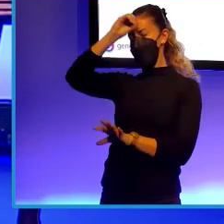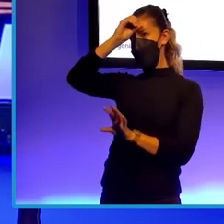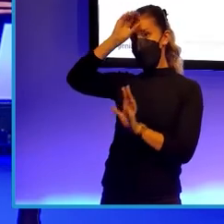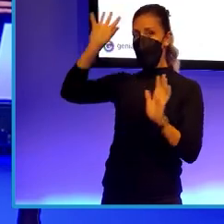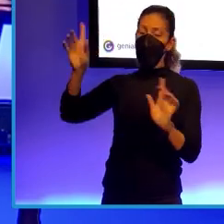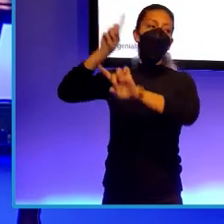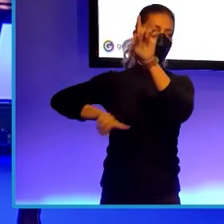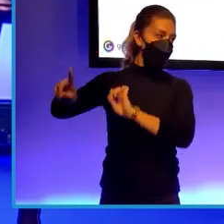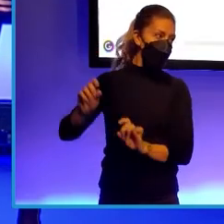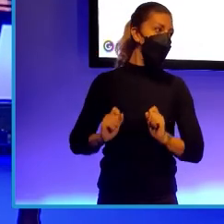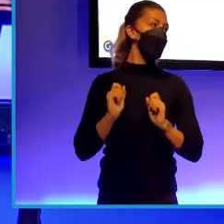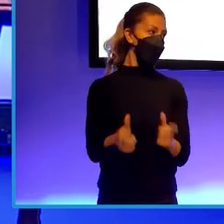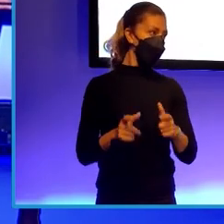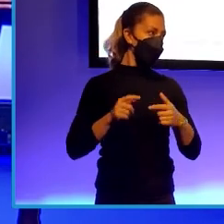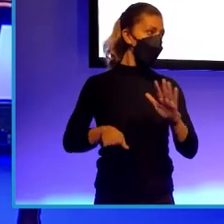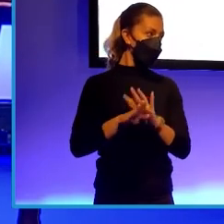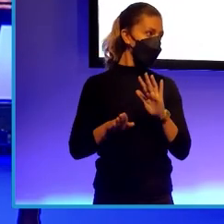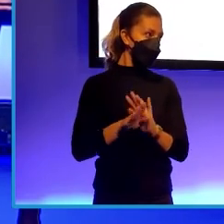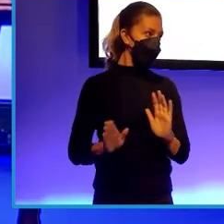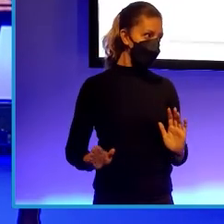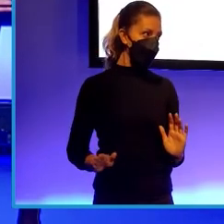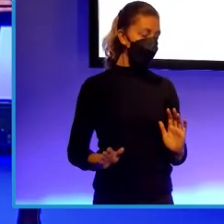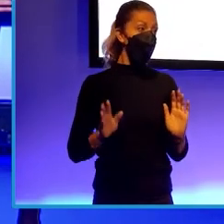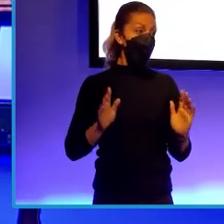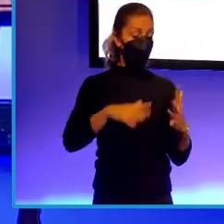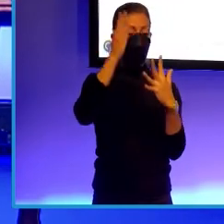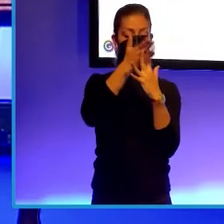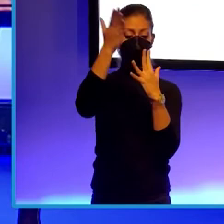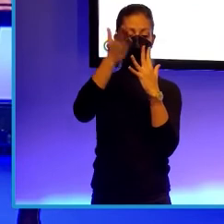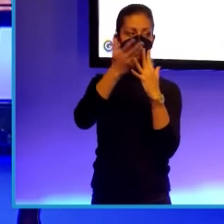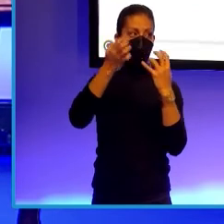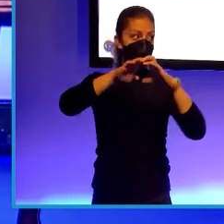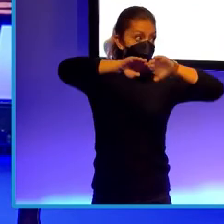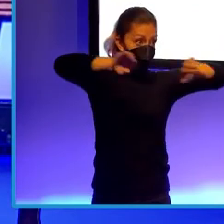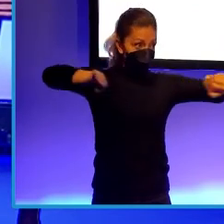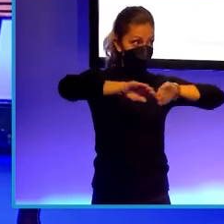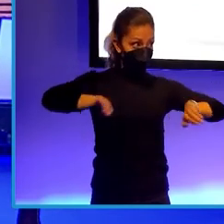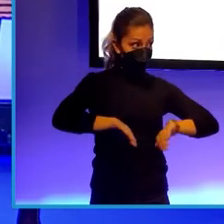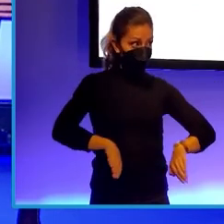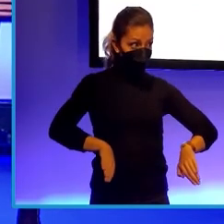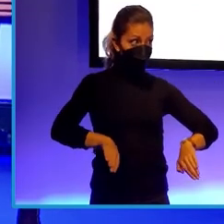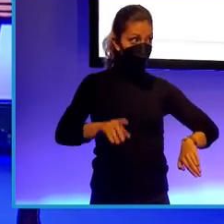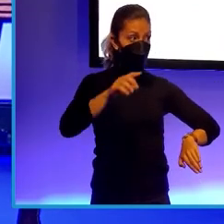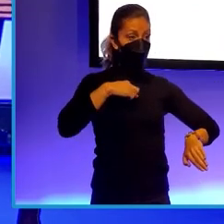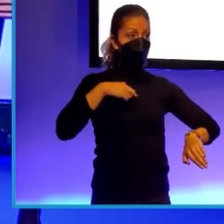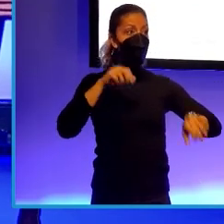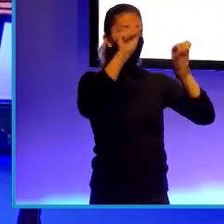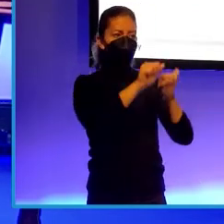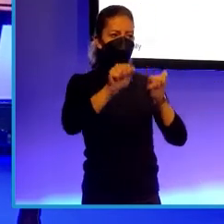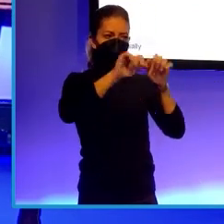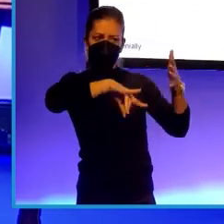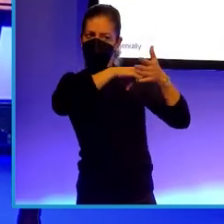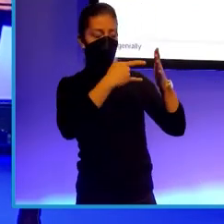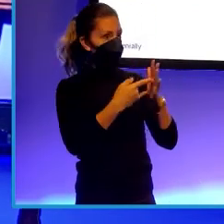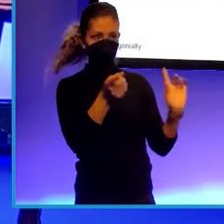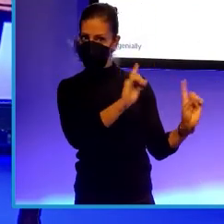entonces esas tres brechas es la única que permitirá es decir no te tengo que defender de la tecnología te tengo que meter más